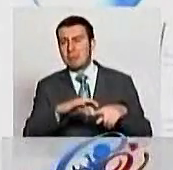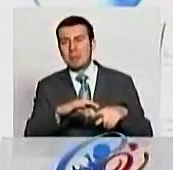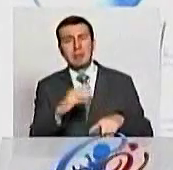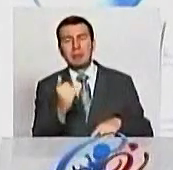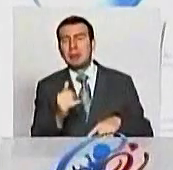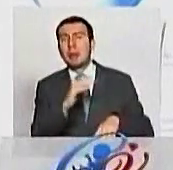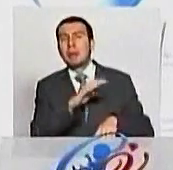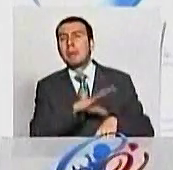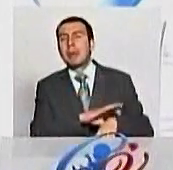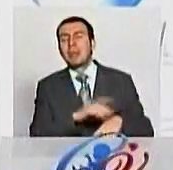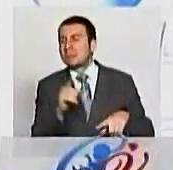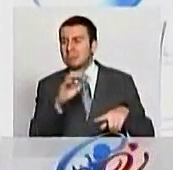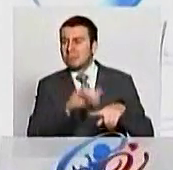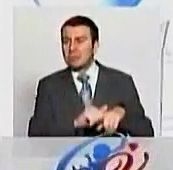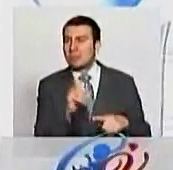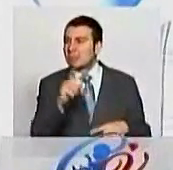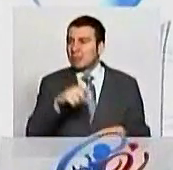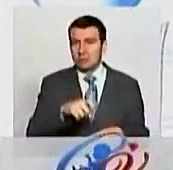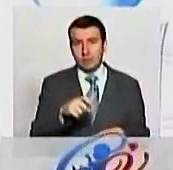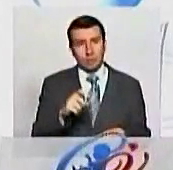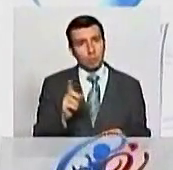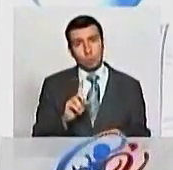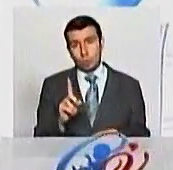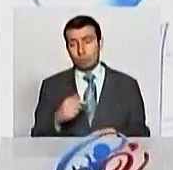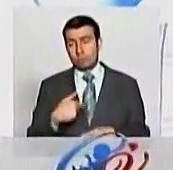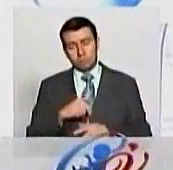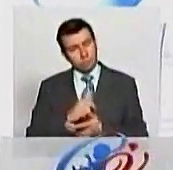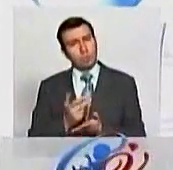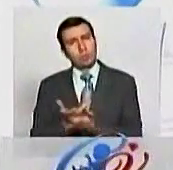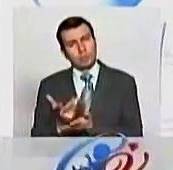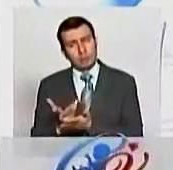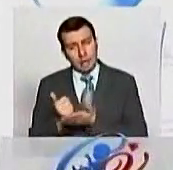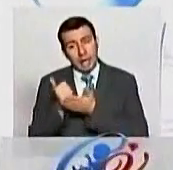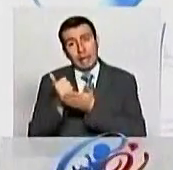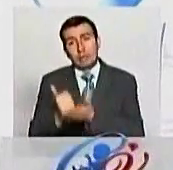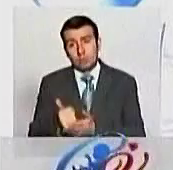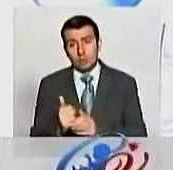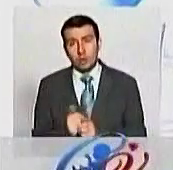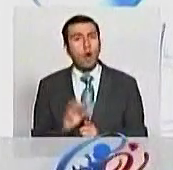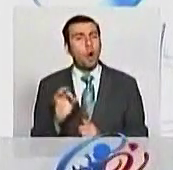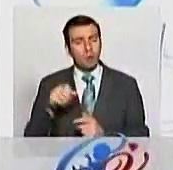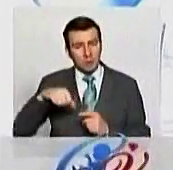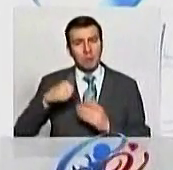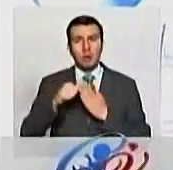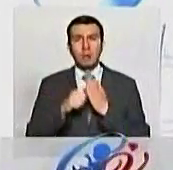medicina alternativa. Tampoco es un programa para hacer telemercadeos ni vender